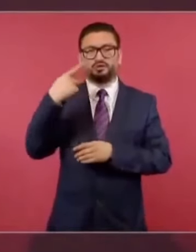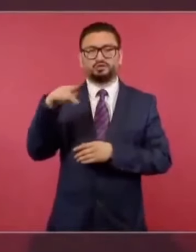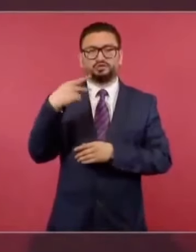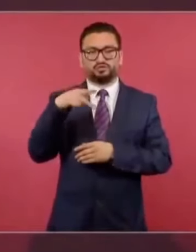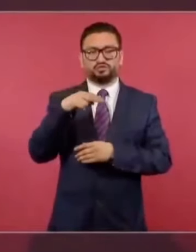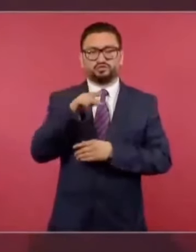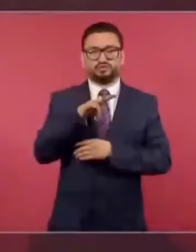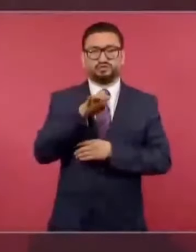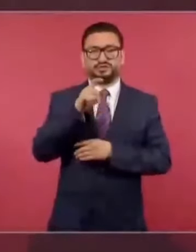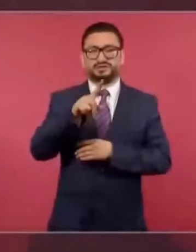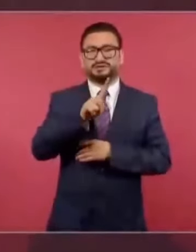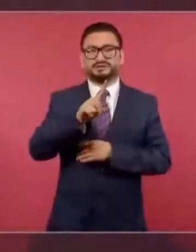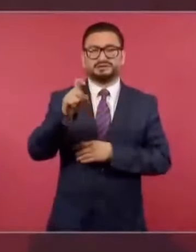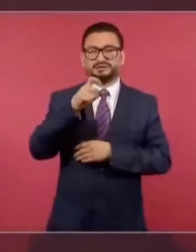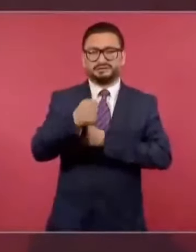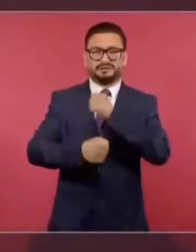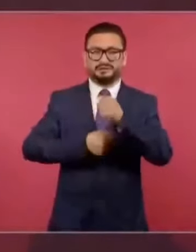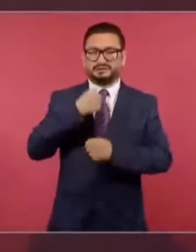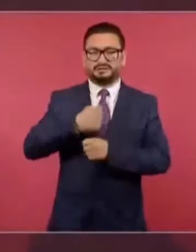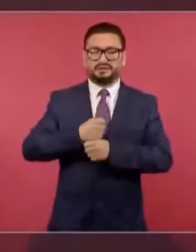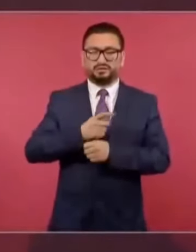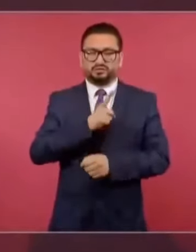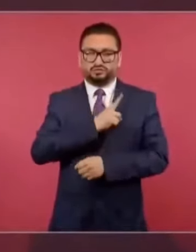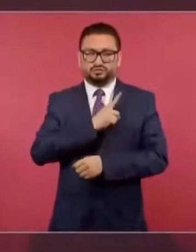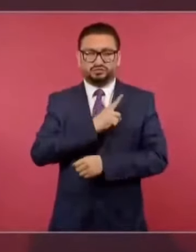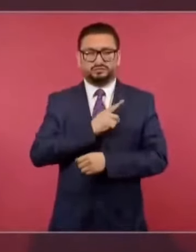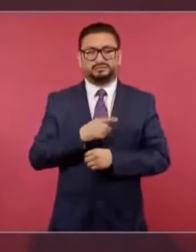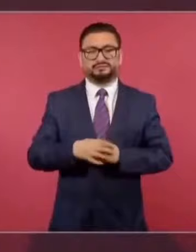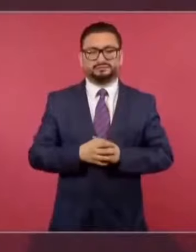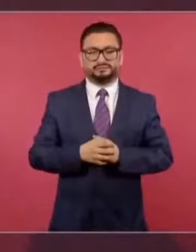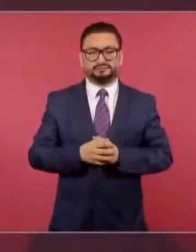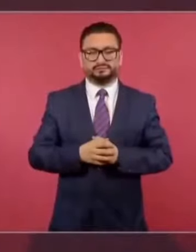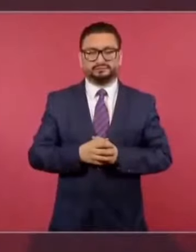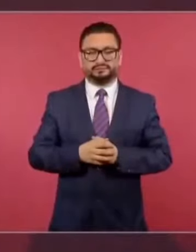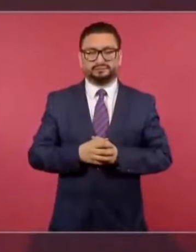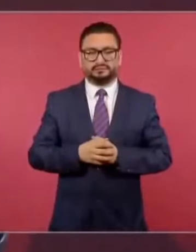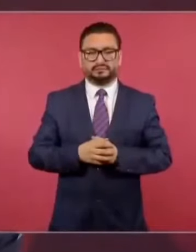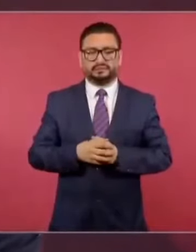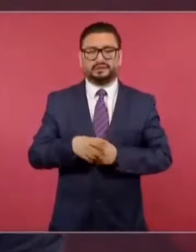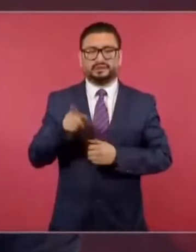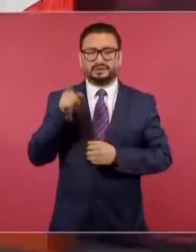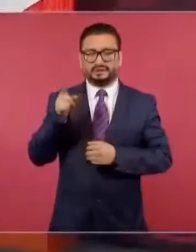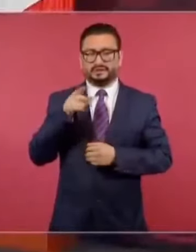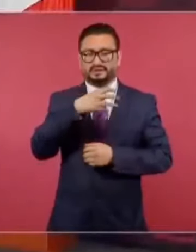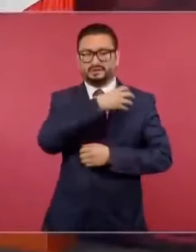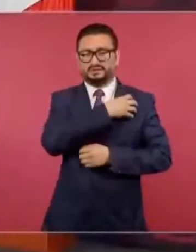100 años de soledad el